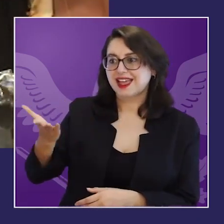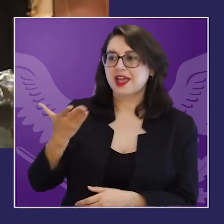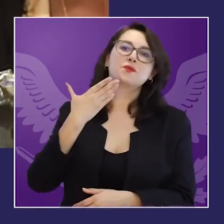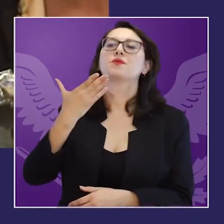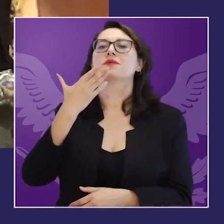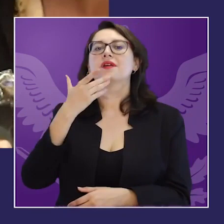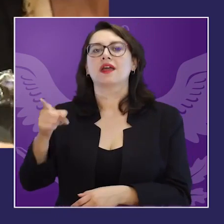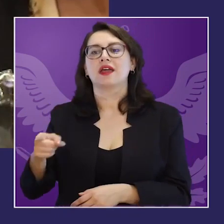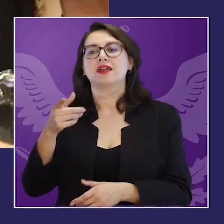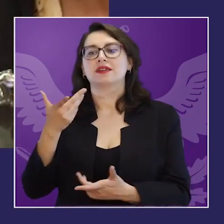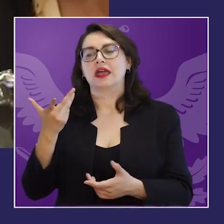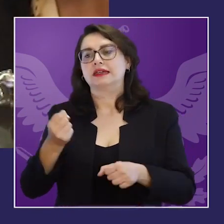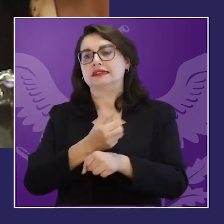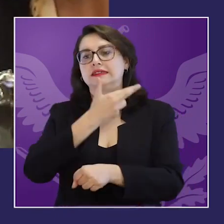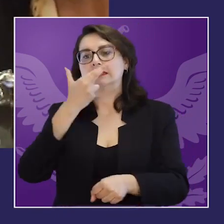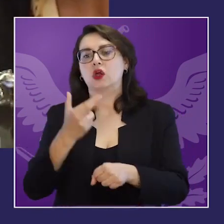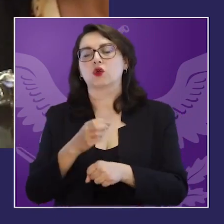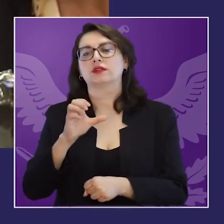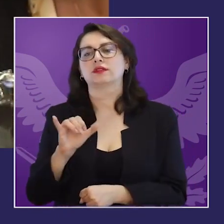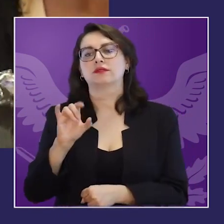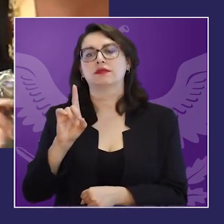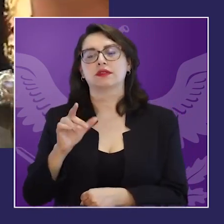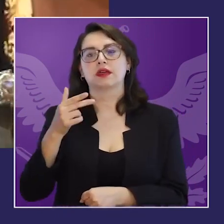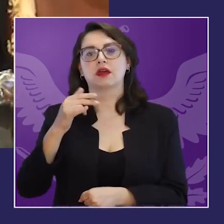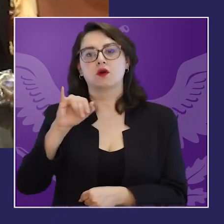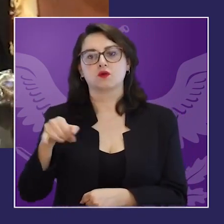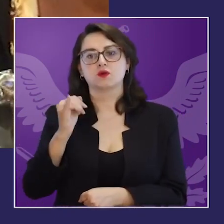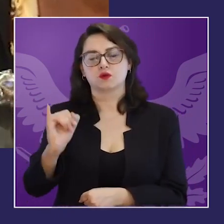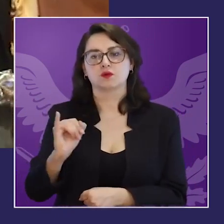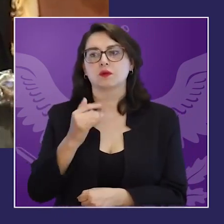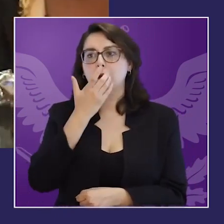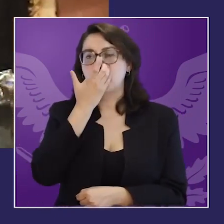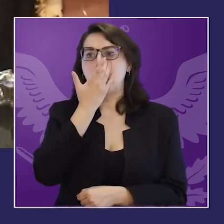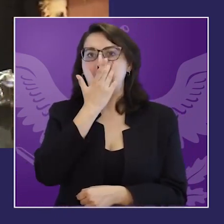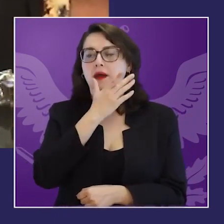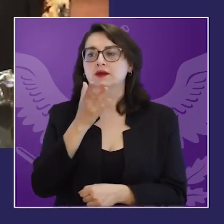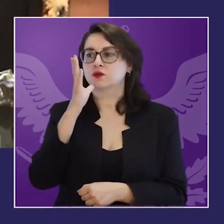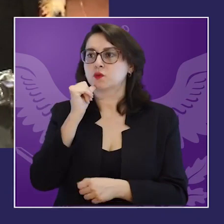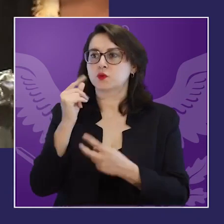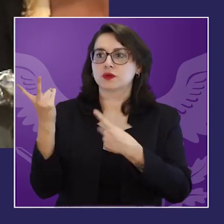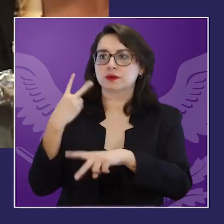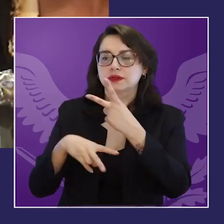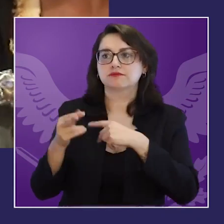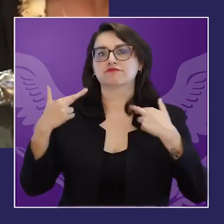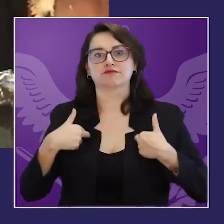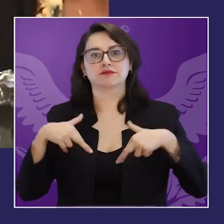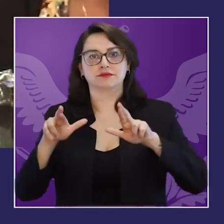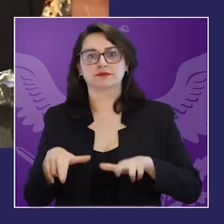había visto, tenemos a Romina Zeniski. Romina es la secretaria adjunta de la Corte Interamericana de Justicia, que nos